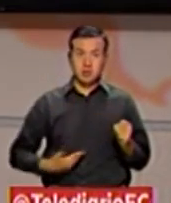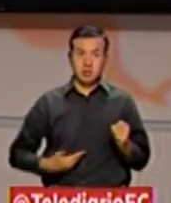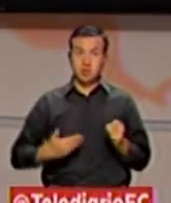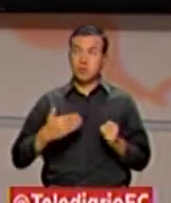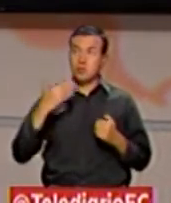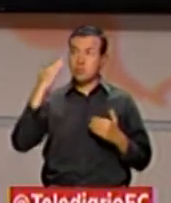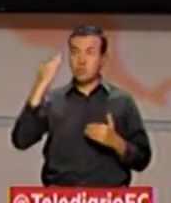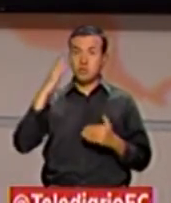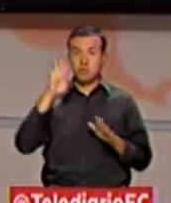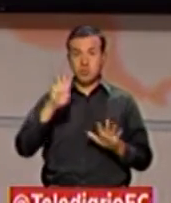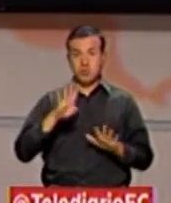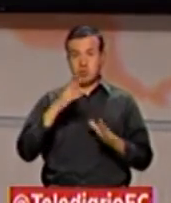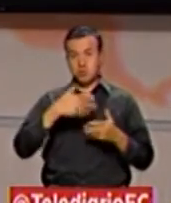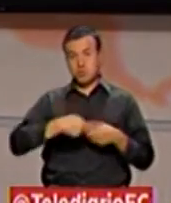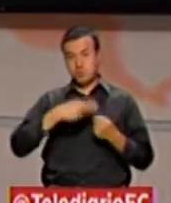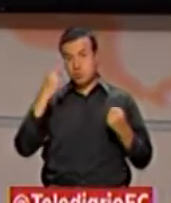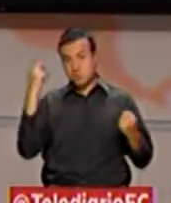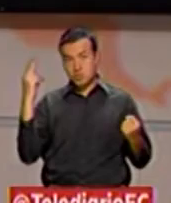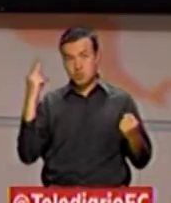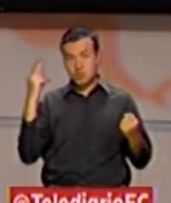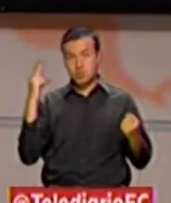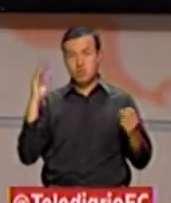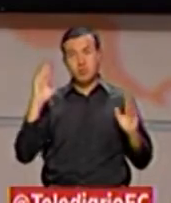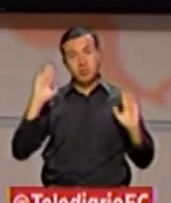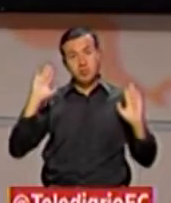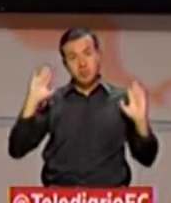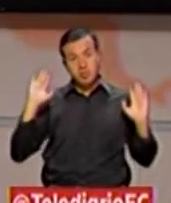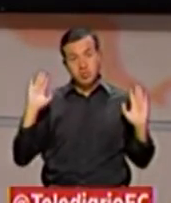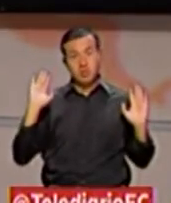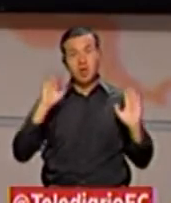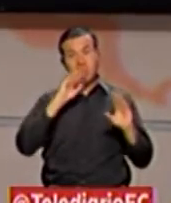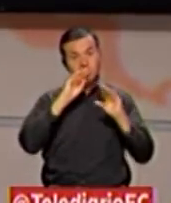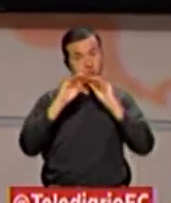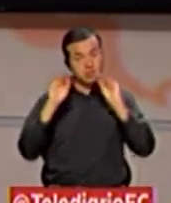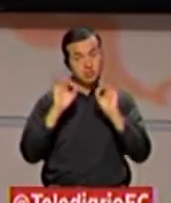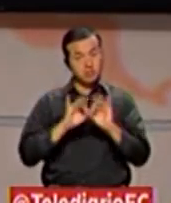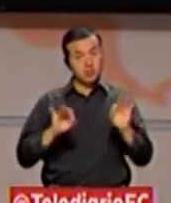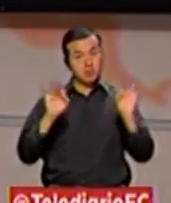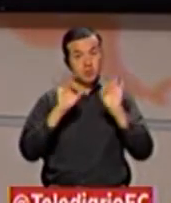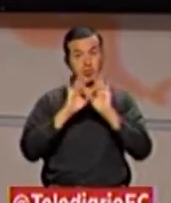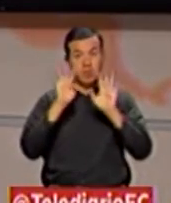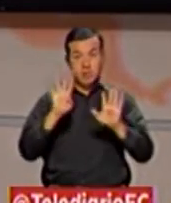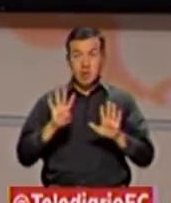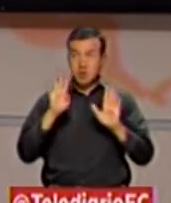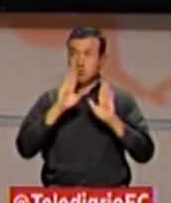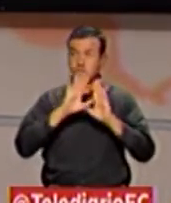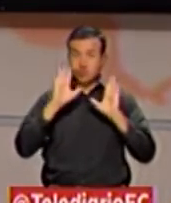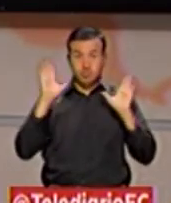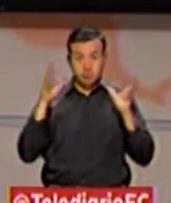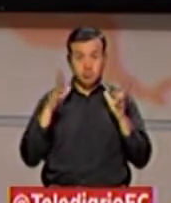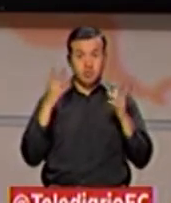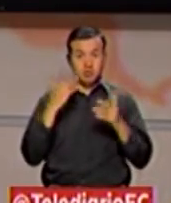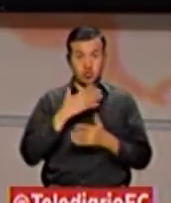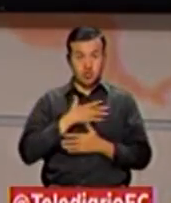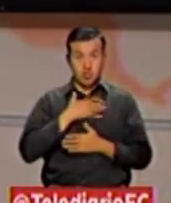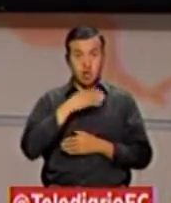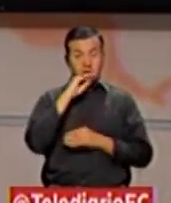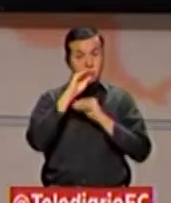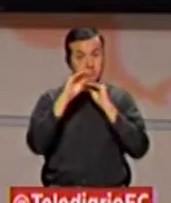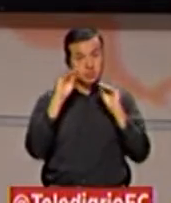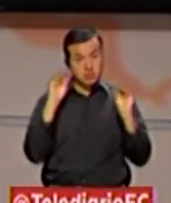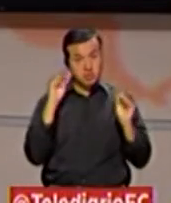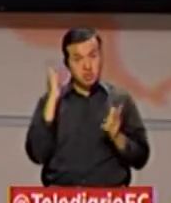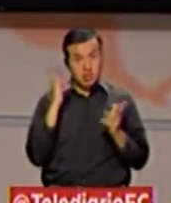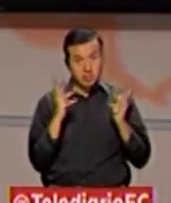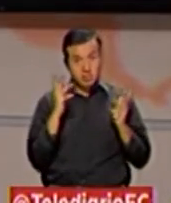deberá mantenerse, sin perjuicio, y esto es importante, sin perjuicio, yo he venido sosteniendo,